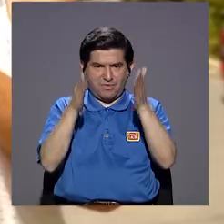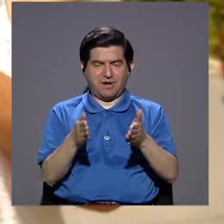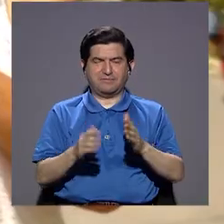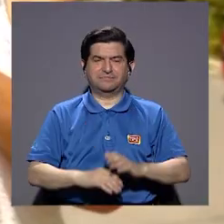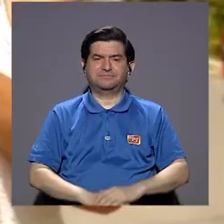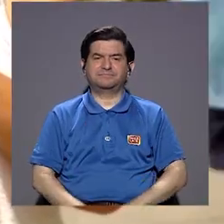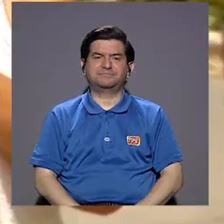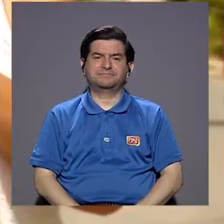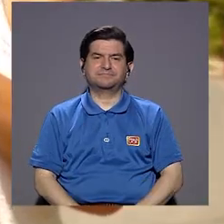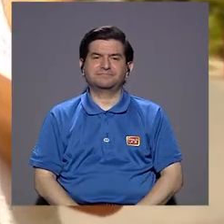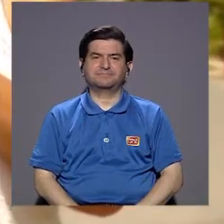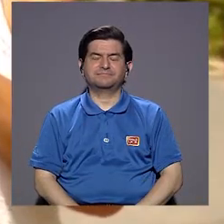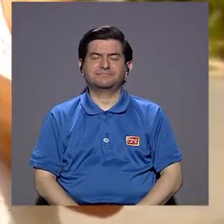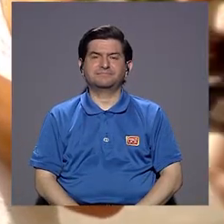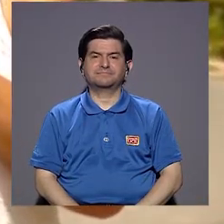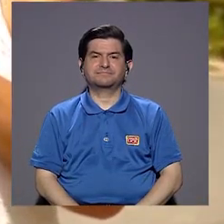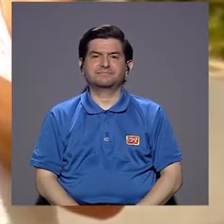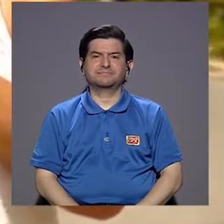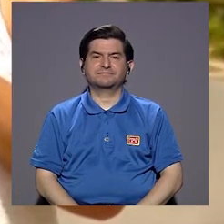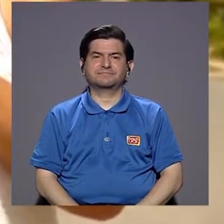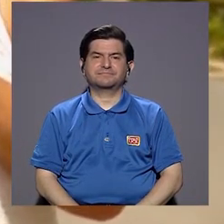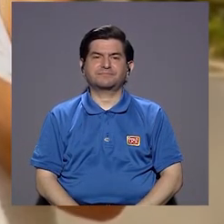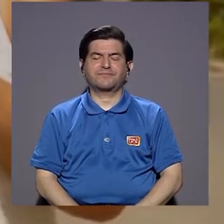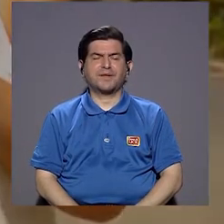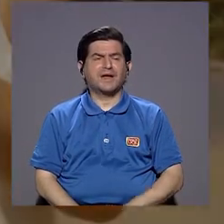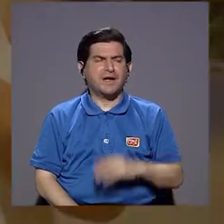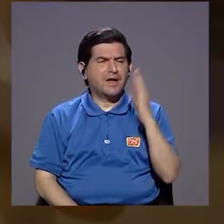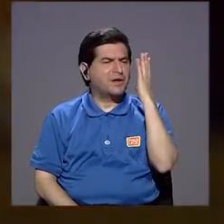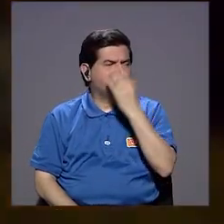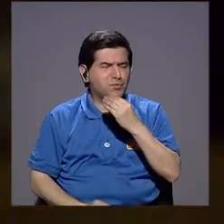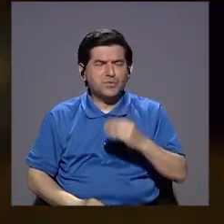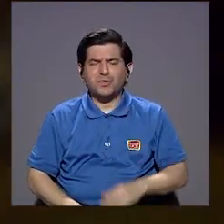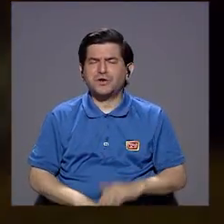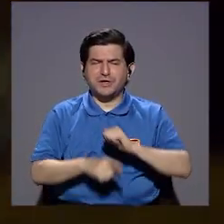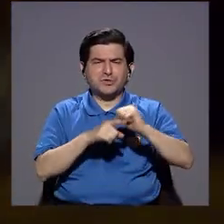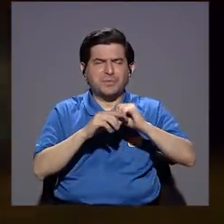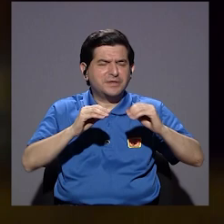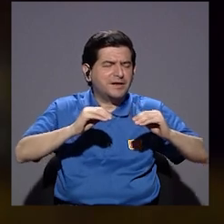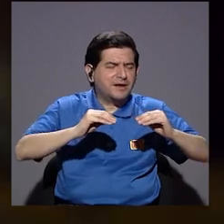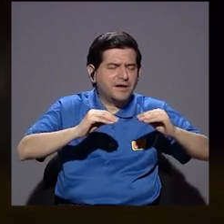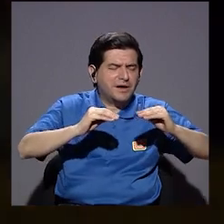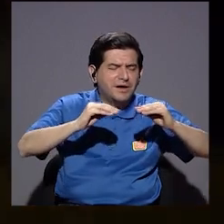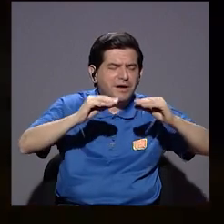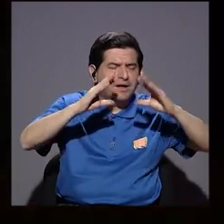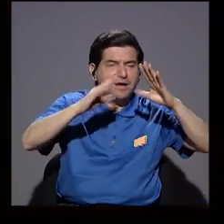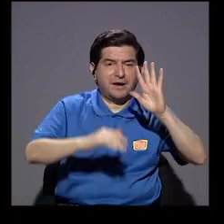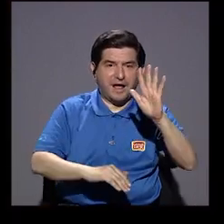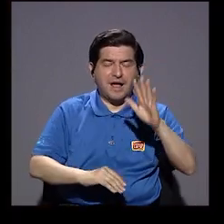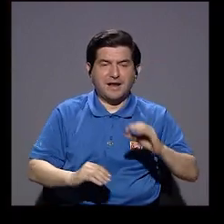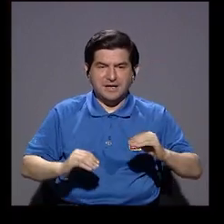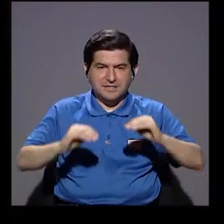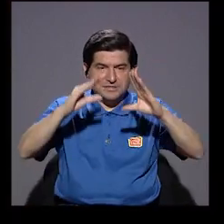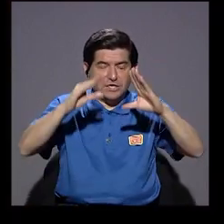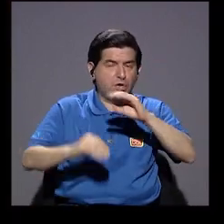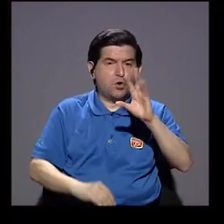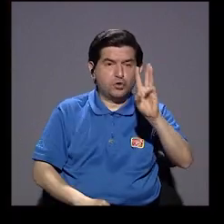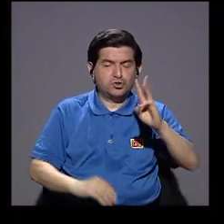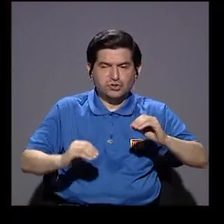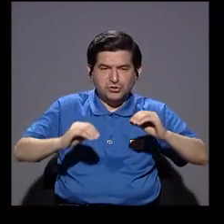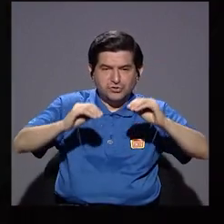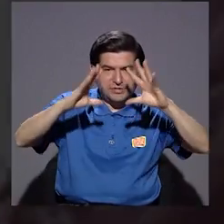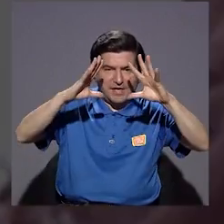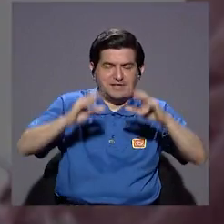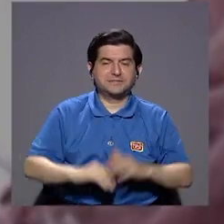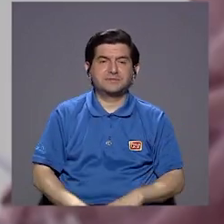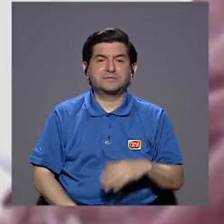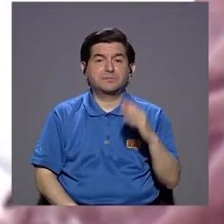participante, el practicante. Es muy lindo practicarlo en el alba, así a las 5 de la mañana, 6 de la mañana, es